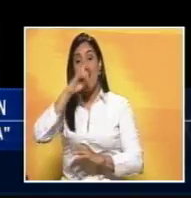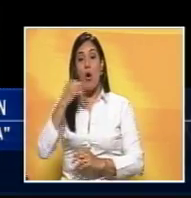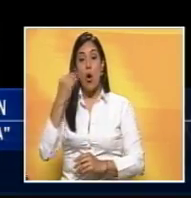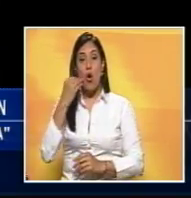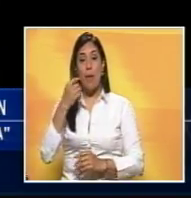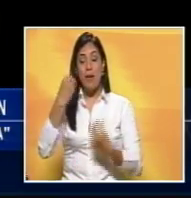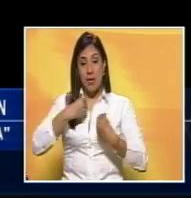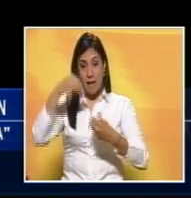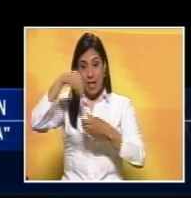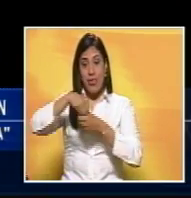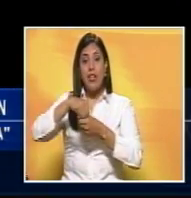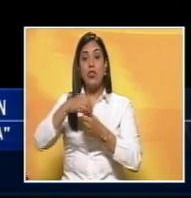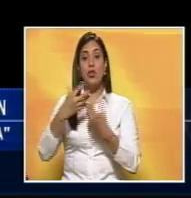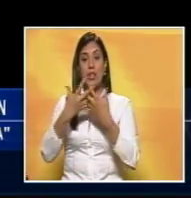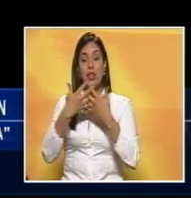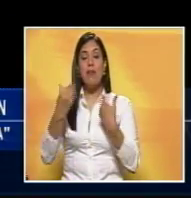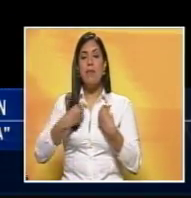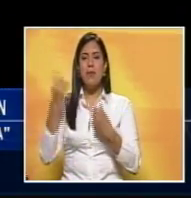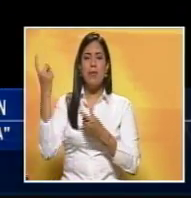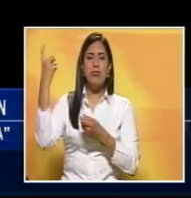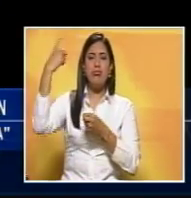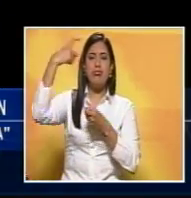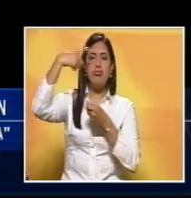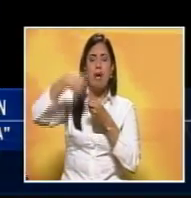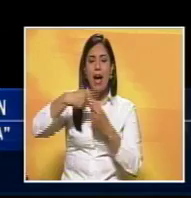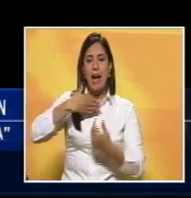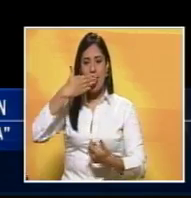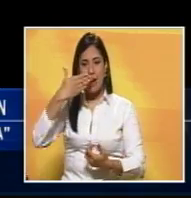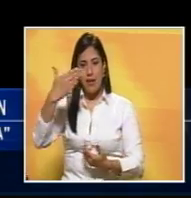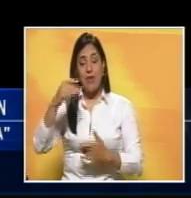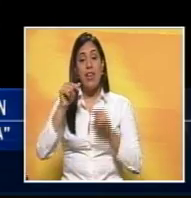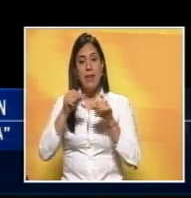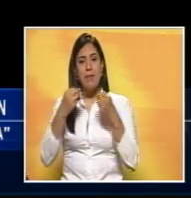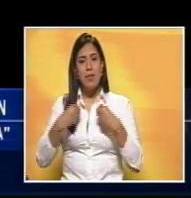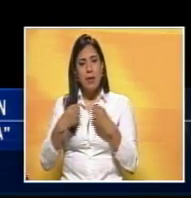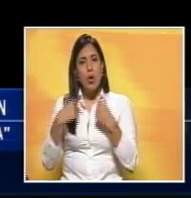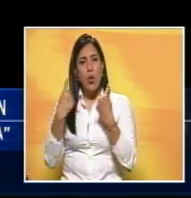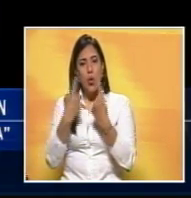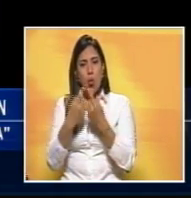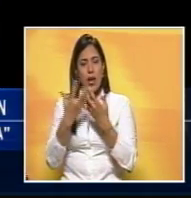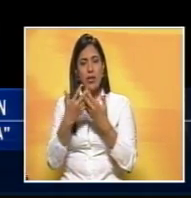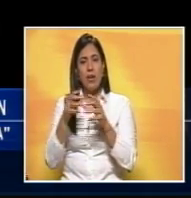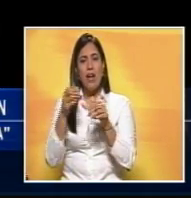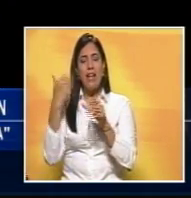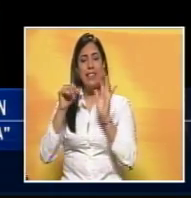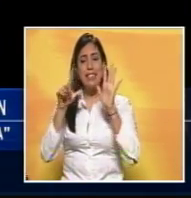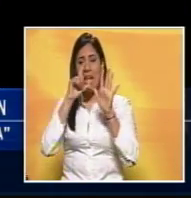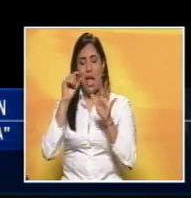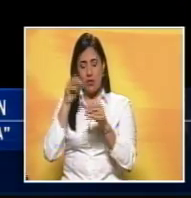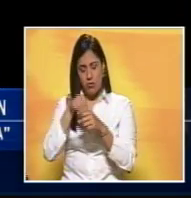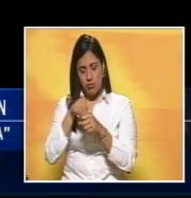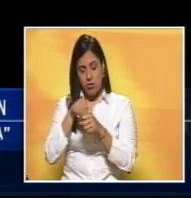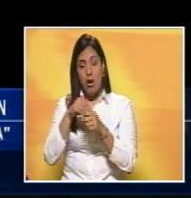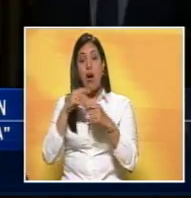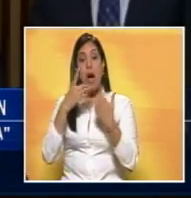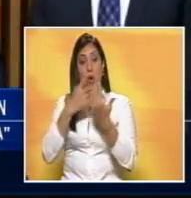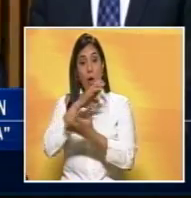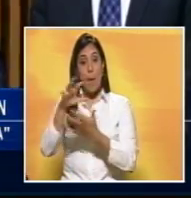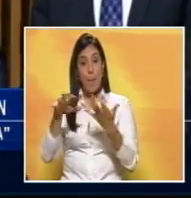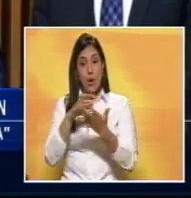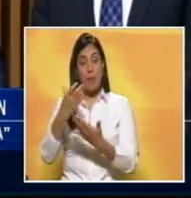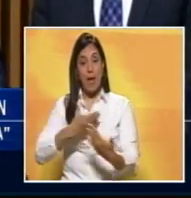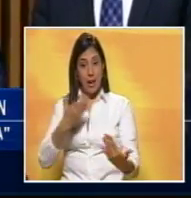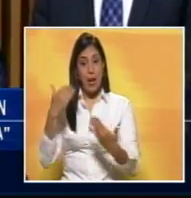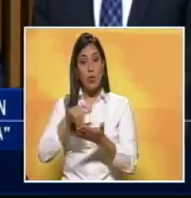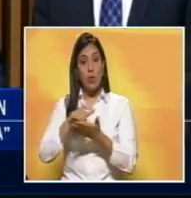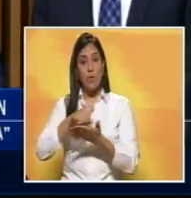un residente legal de Florida proveniente de Uzbekistán, que había llegado a Estados Unidos hace 7 años. Ante la situación, el alcalde